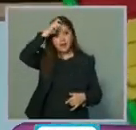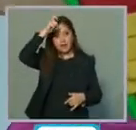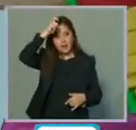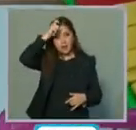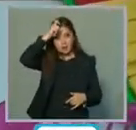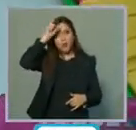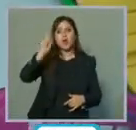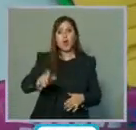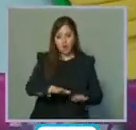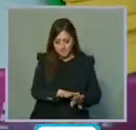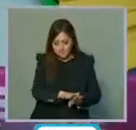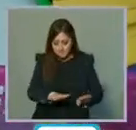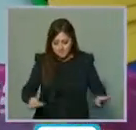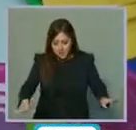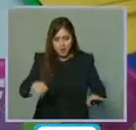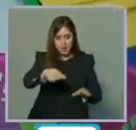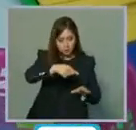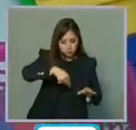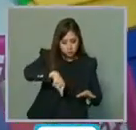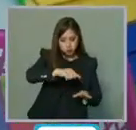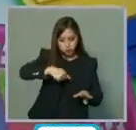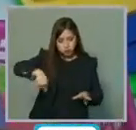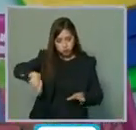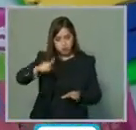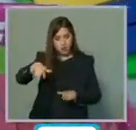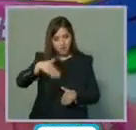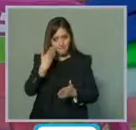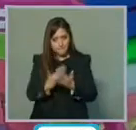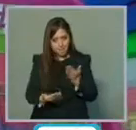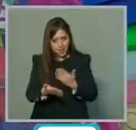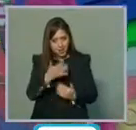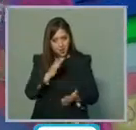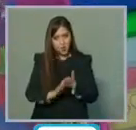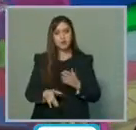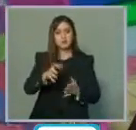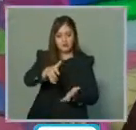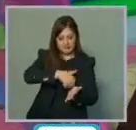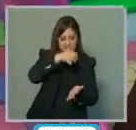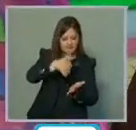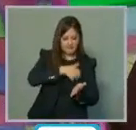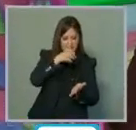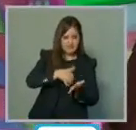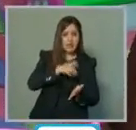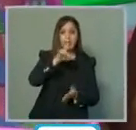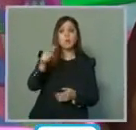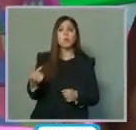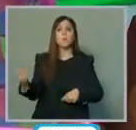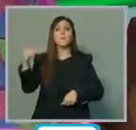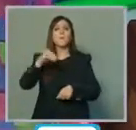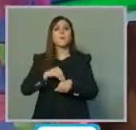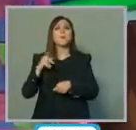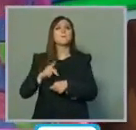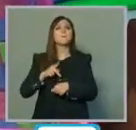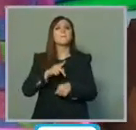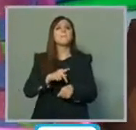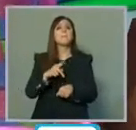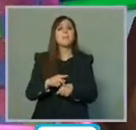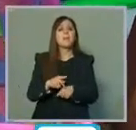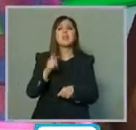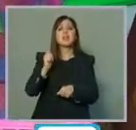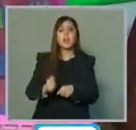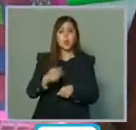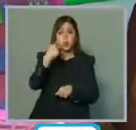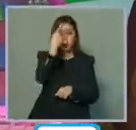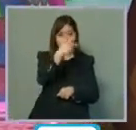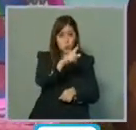en el suelo, hacían hoyitos con la mano, a la hora de rascarse iba haciendo el hoyito y lo hacían con piedritas. El objetivo es que dejes vacío tu